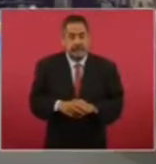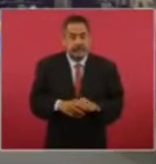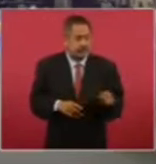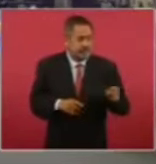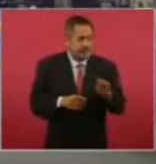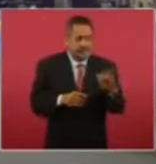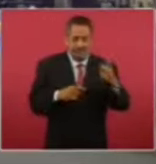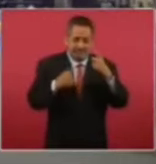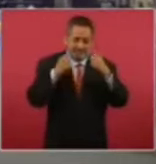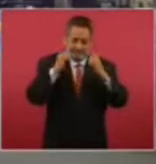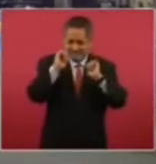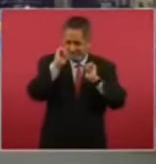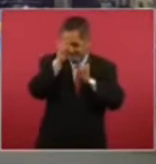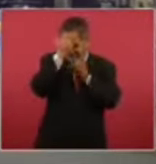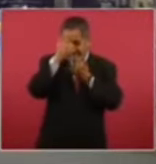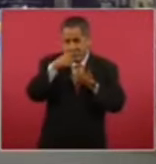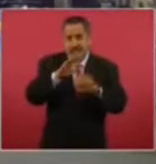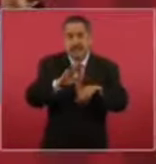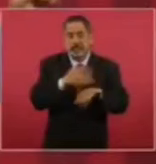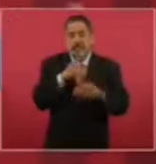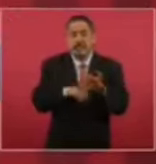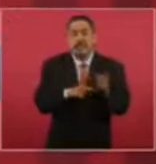Llantos del que había